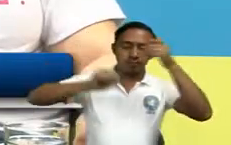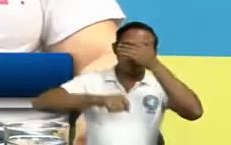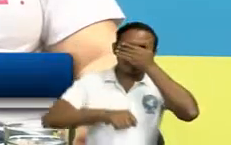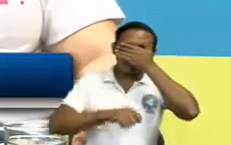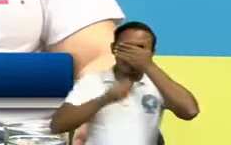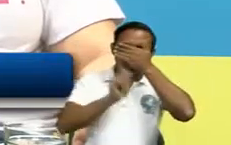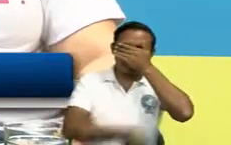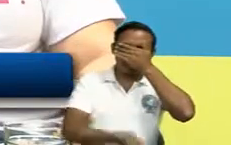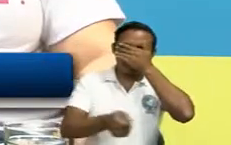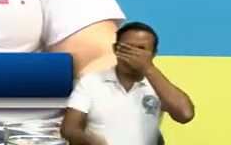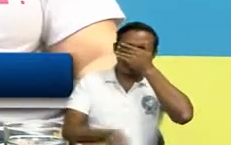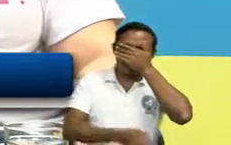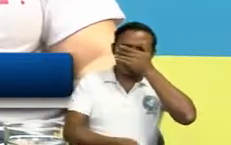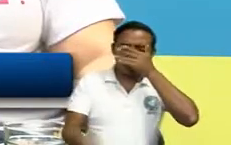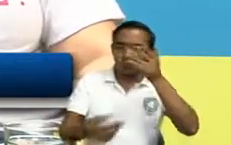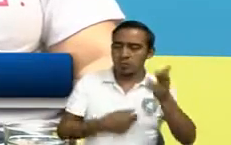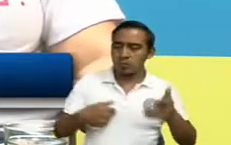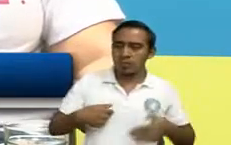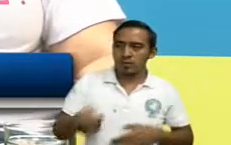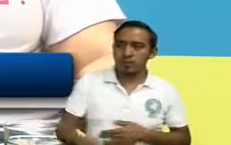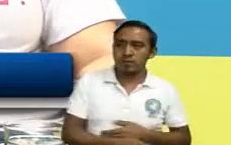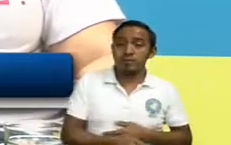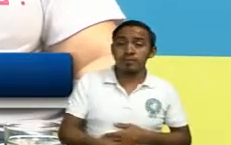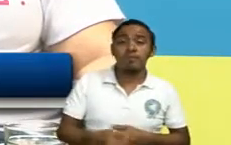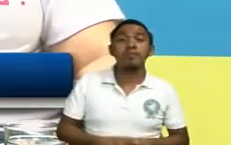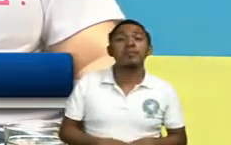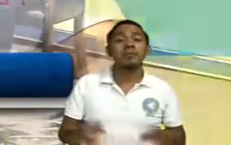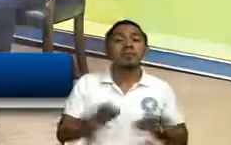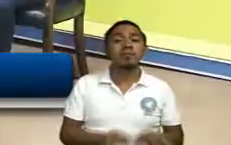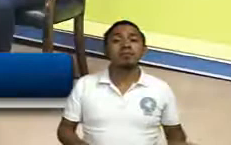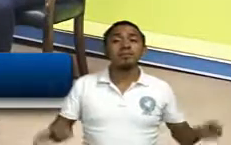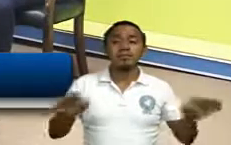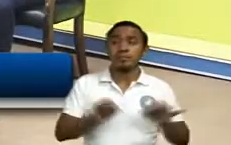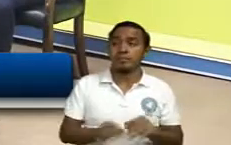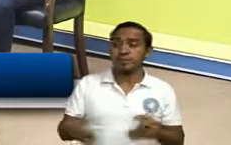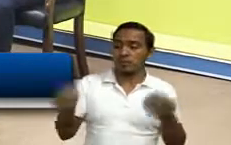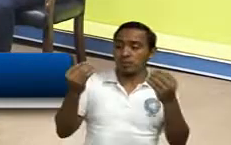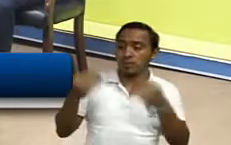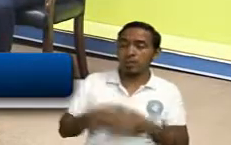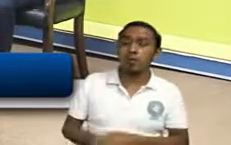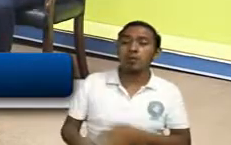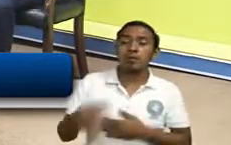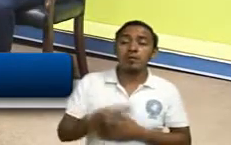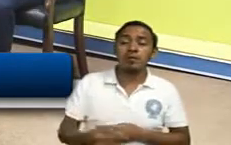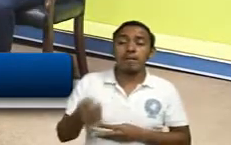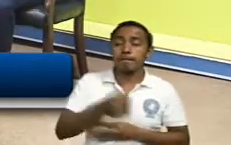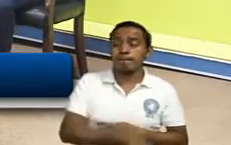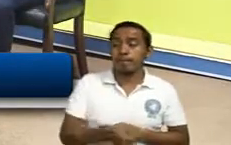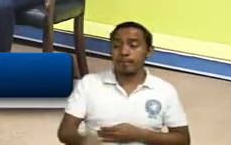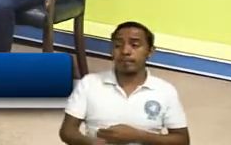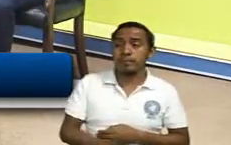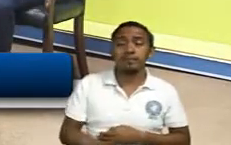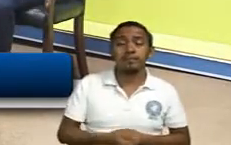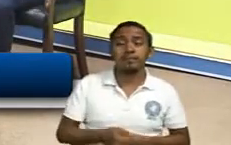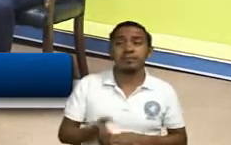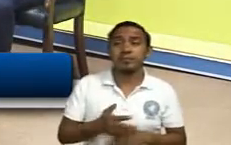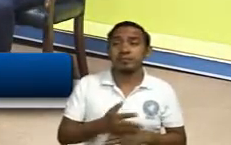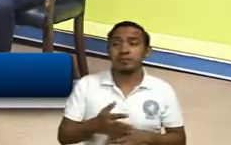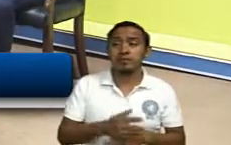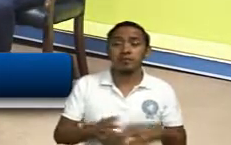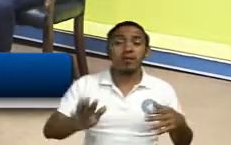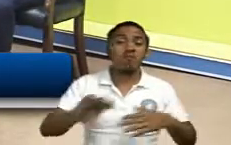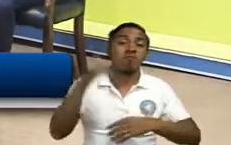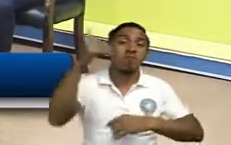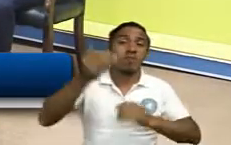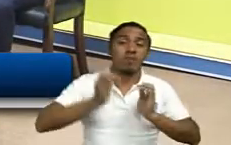un bastón y a ver cómo andan por ahí. Es muy importante, entonces le enseñan a usar su bastón, cómo se va a mover en los ambientes